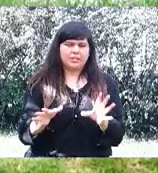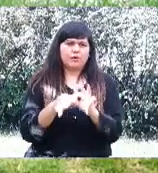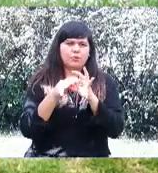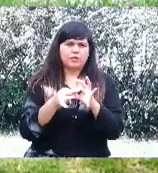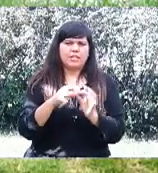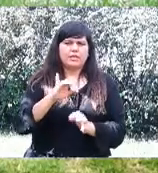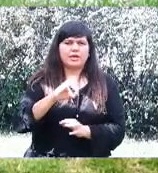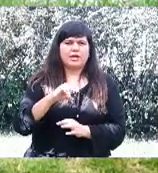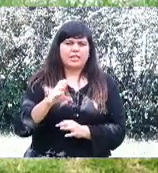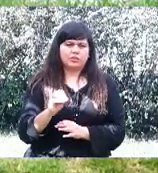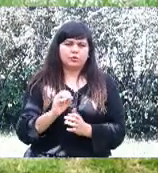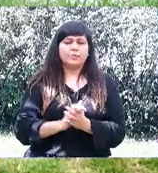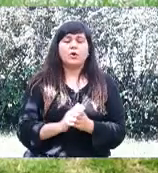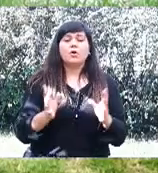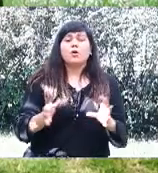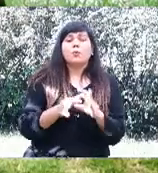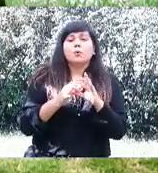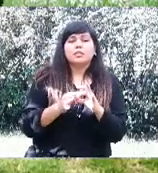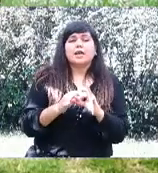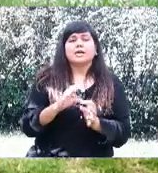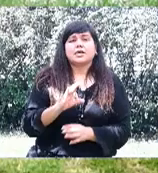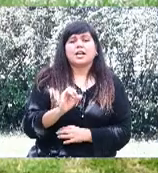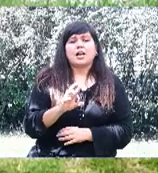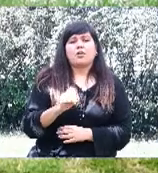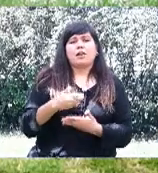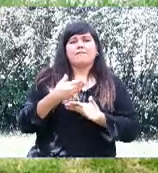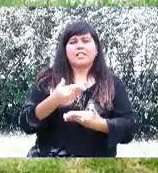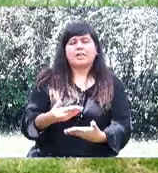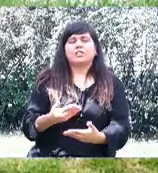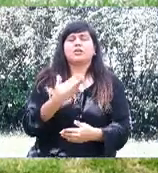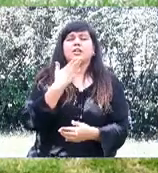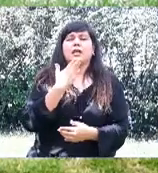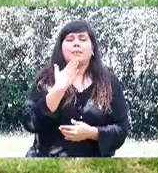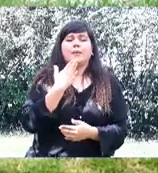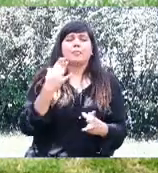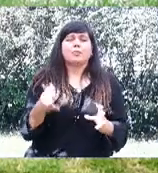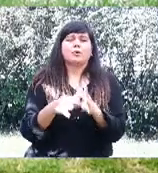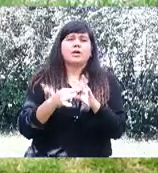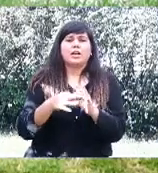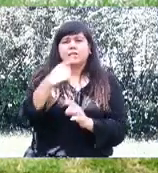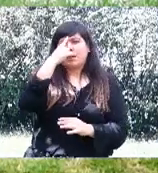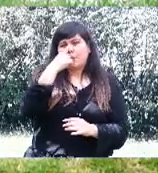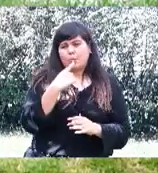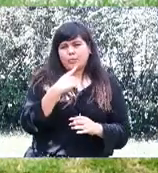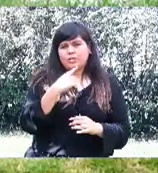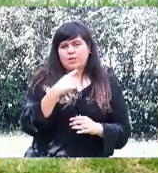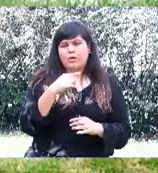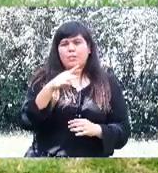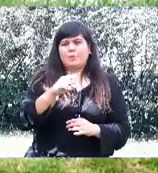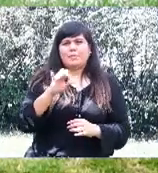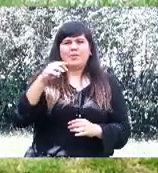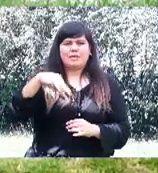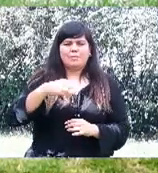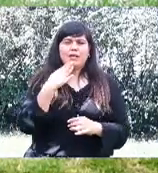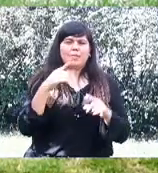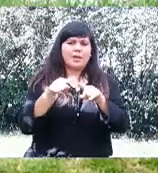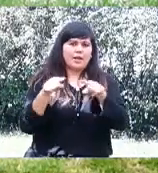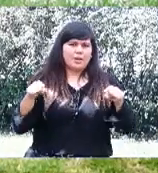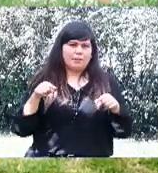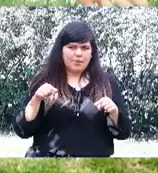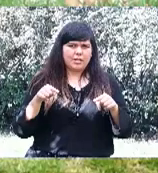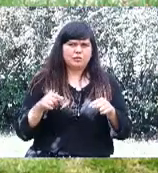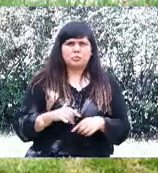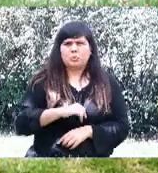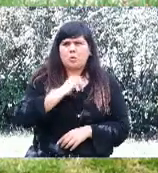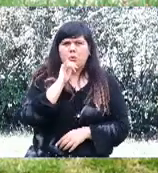gracias Ignacio Muchas gracias por la invitación y muchas gracias a al museo interactivo mirador bueno y al espacio acá que no sé